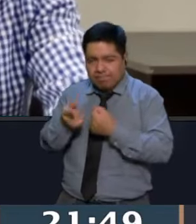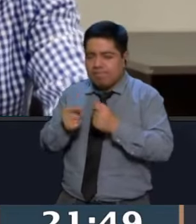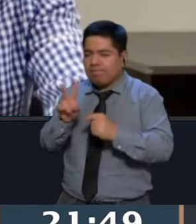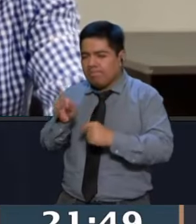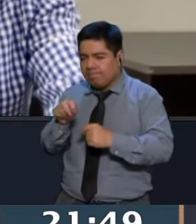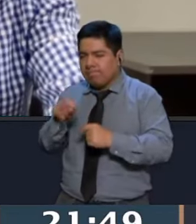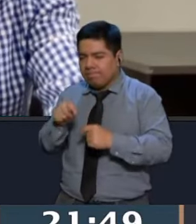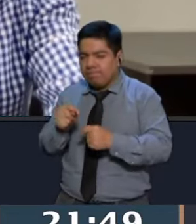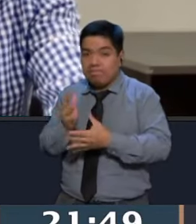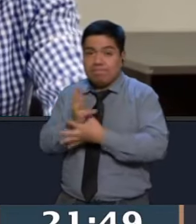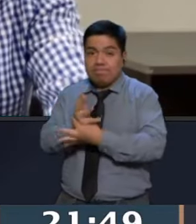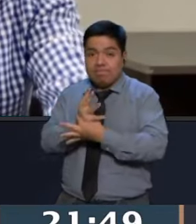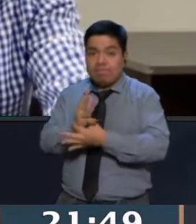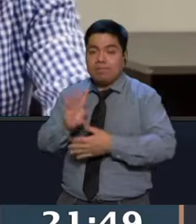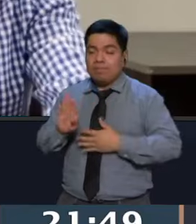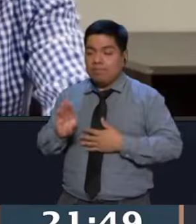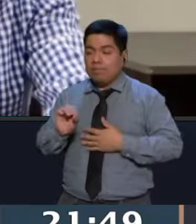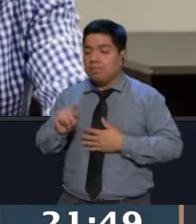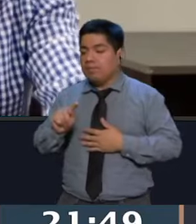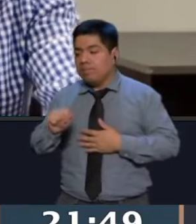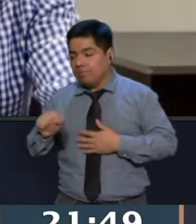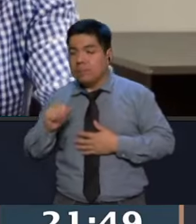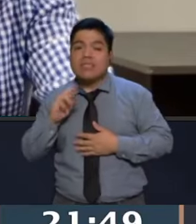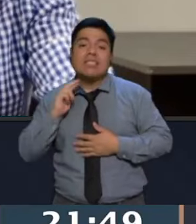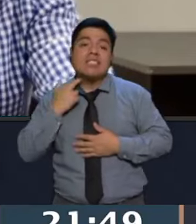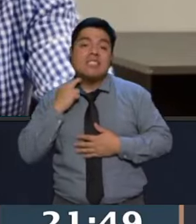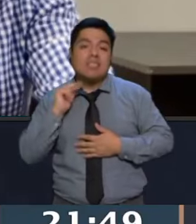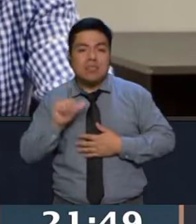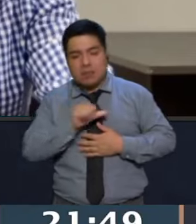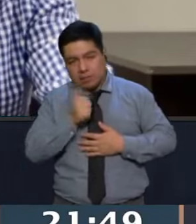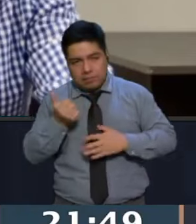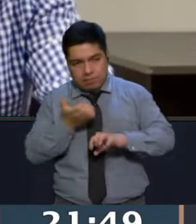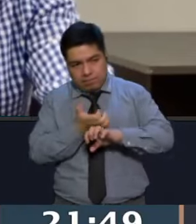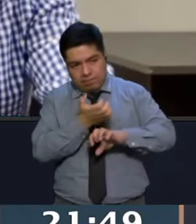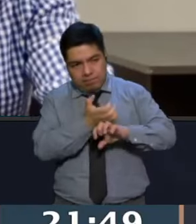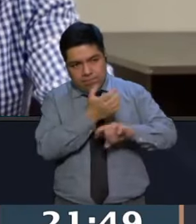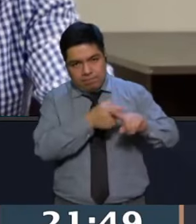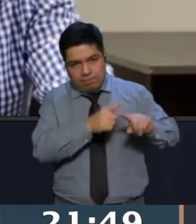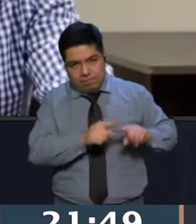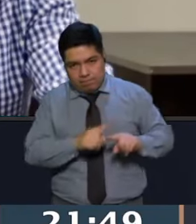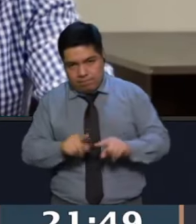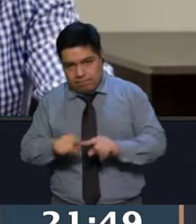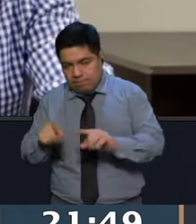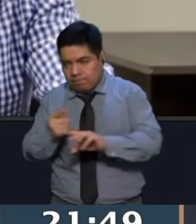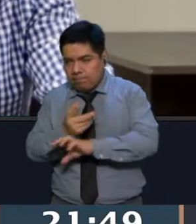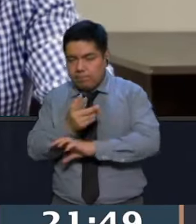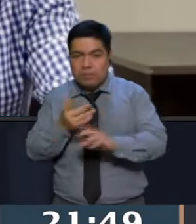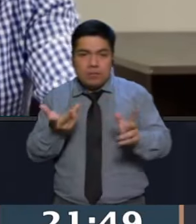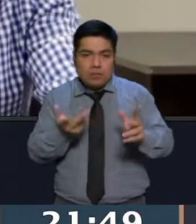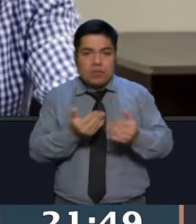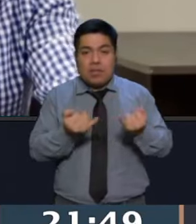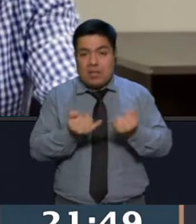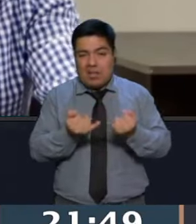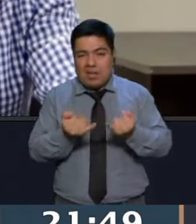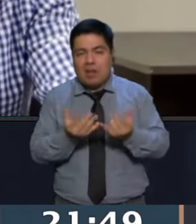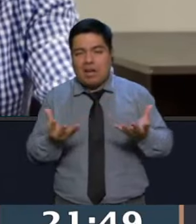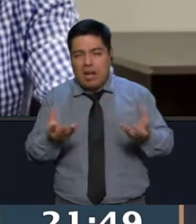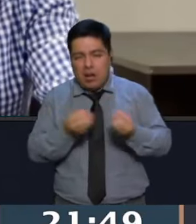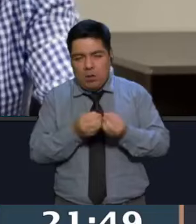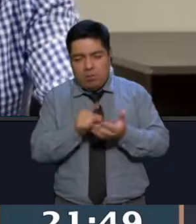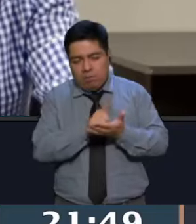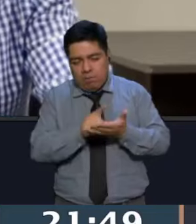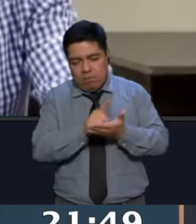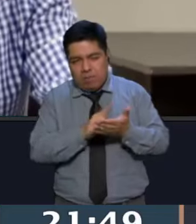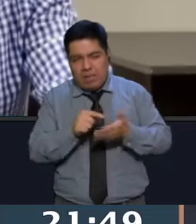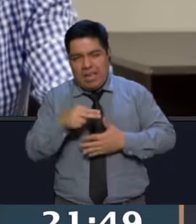redes sociales y en algunos medios de comunicación donde se utilizaron bots financiados desde otros países, no desde Bolivia, bots que incluso se han sumado a las campañas